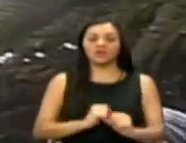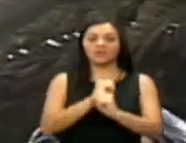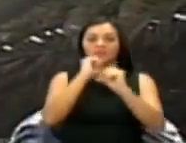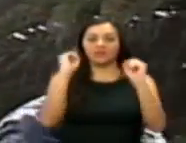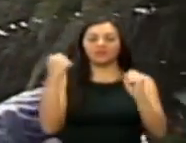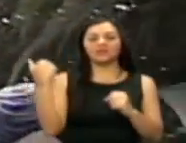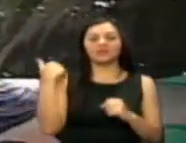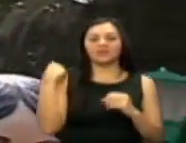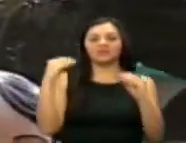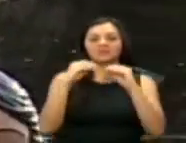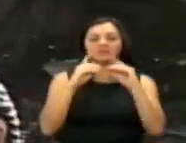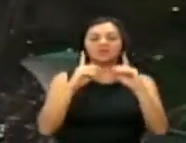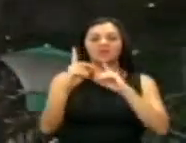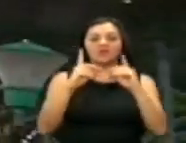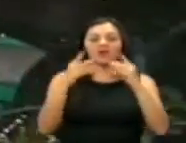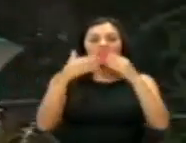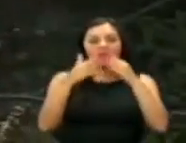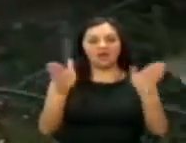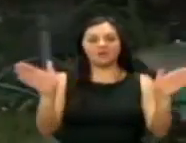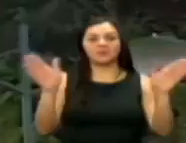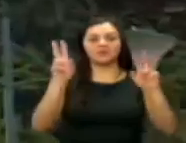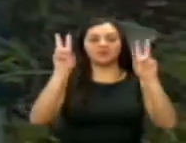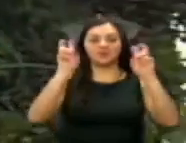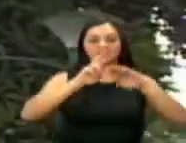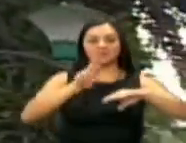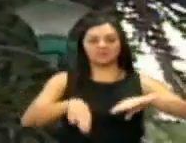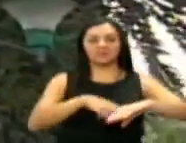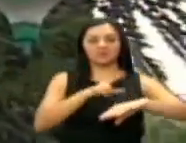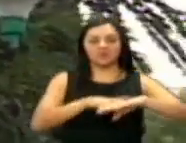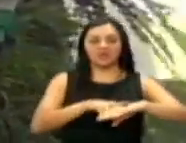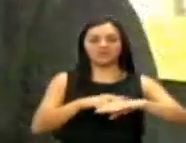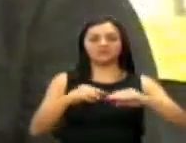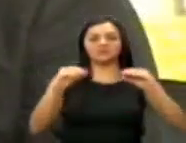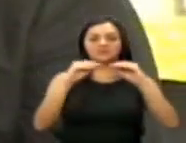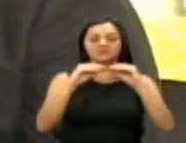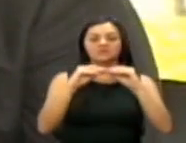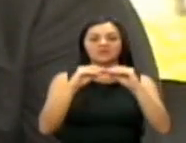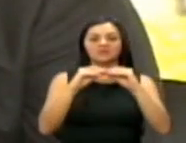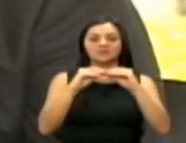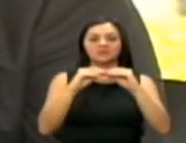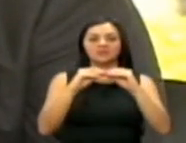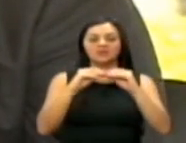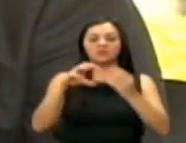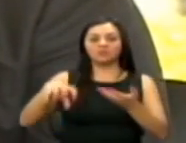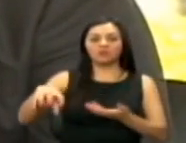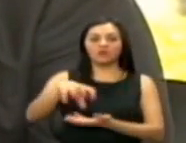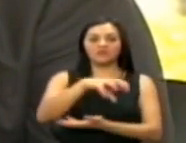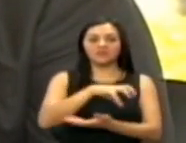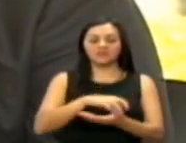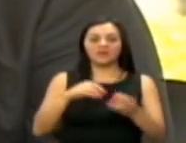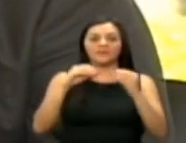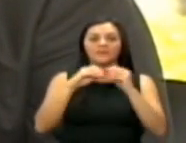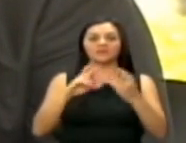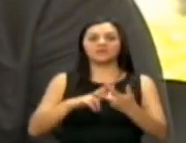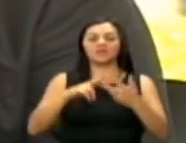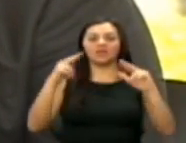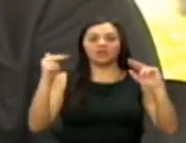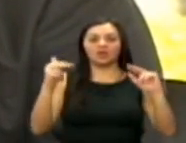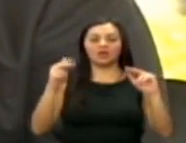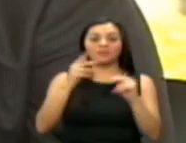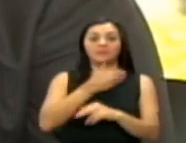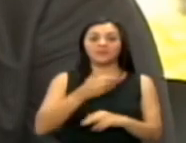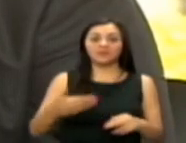tendremos un diálogo abierto sobre temas nacionales y también de interés provincial y regional que el señor